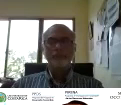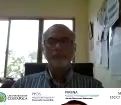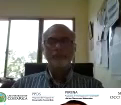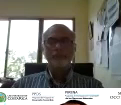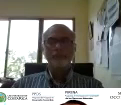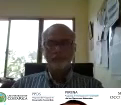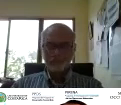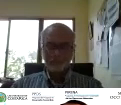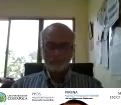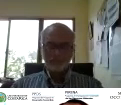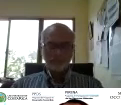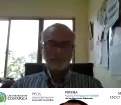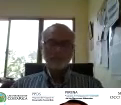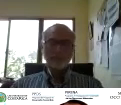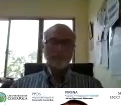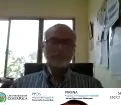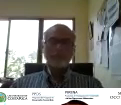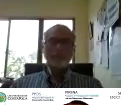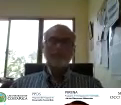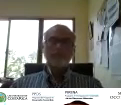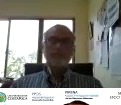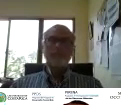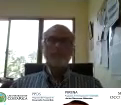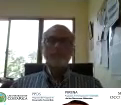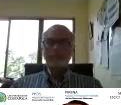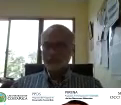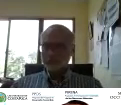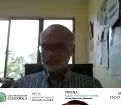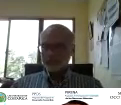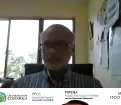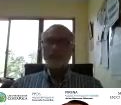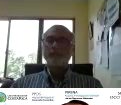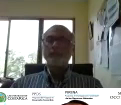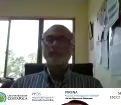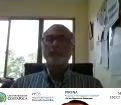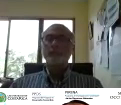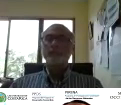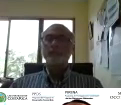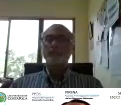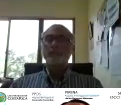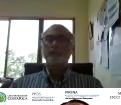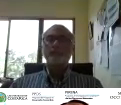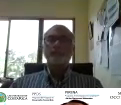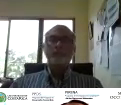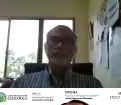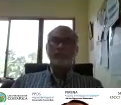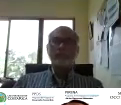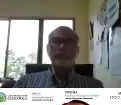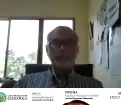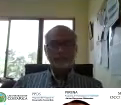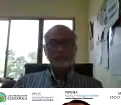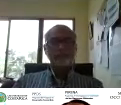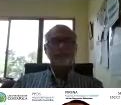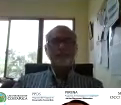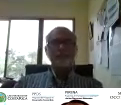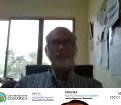en teledetectación y SIC. Ahí me corrige si estoy equivocada. El tema de su